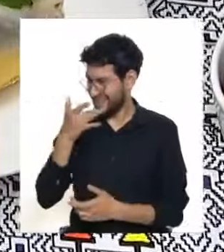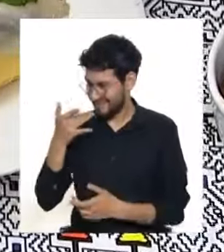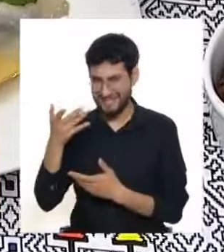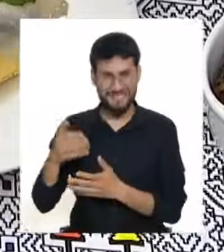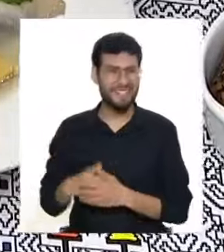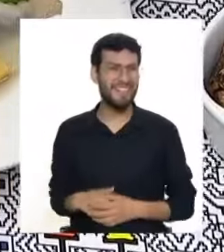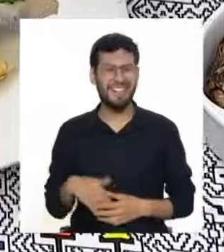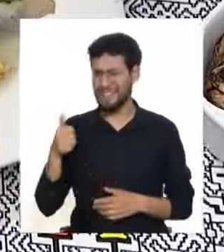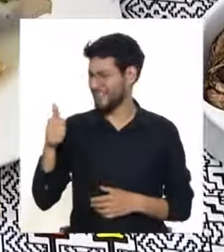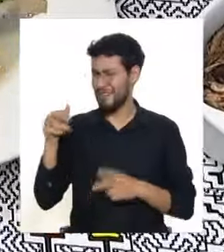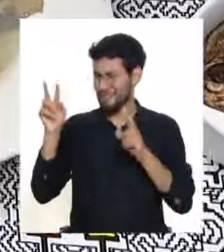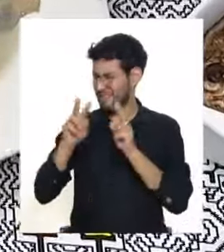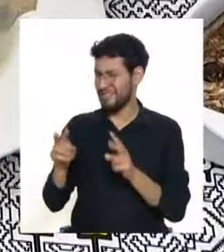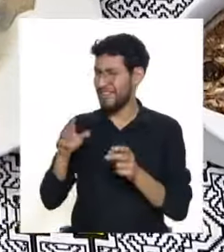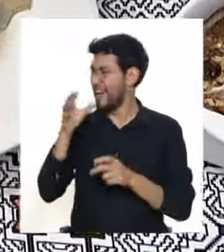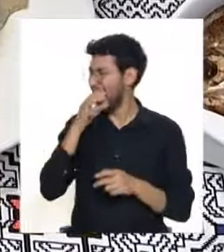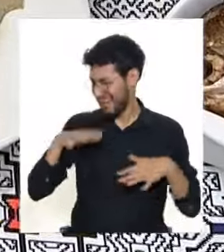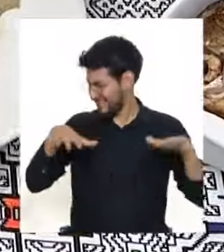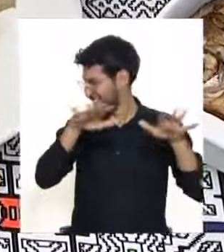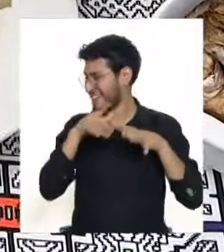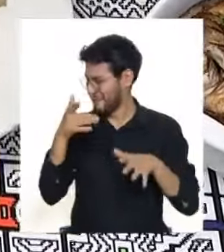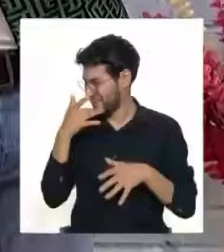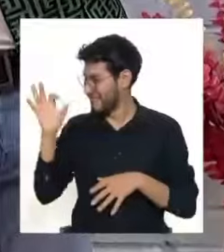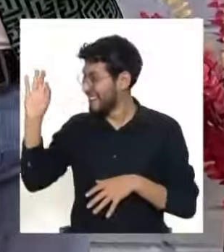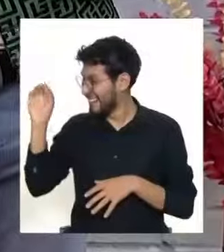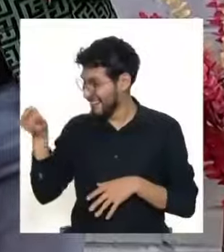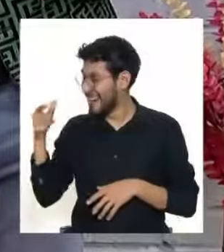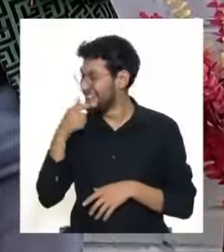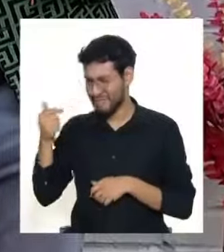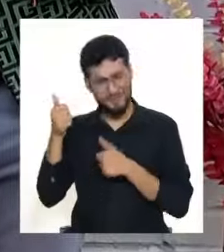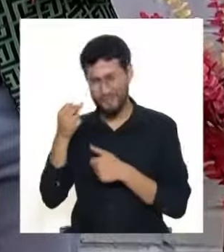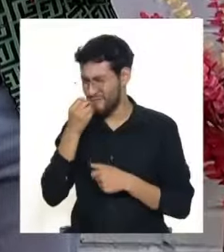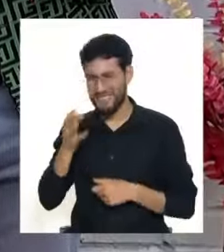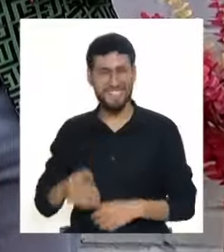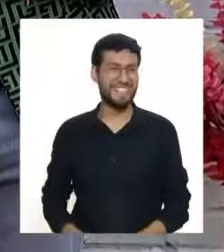como el tomate. Son las verduras del campo, silvestre.